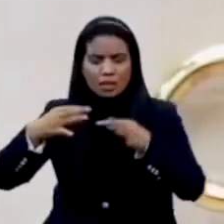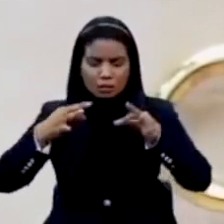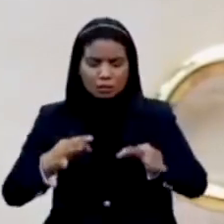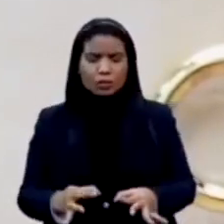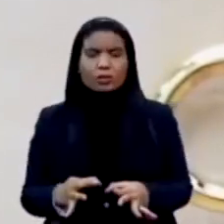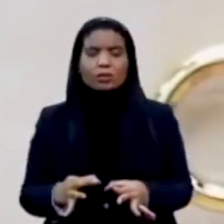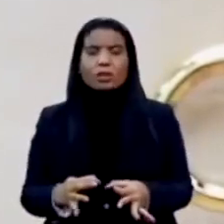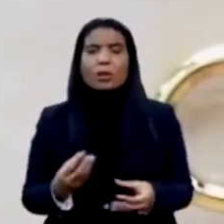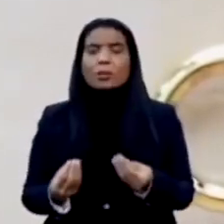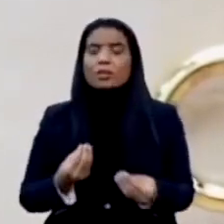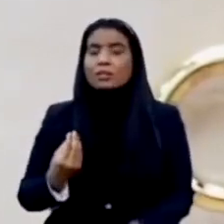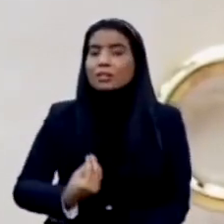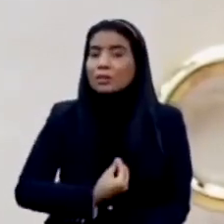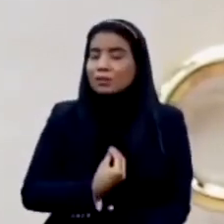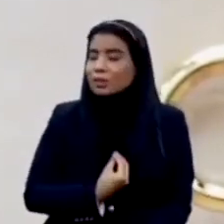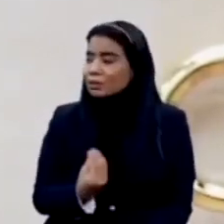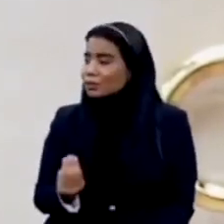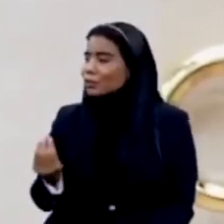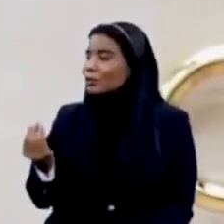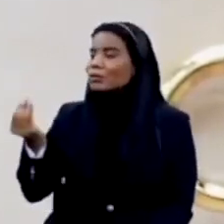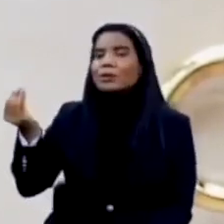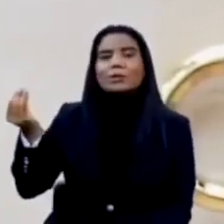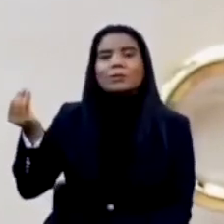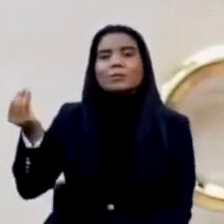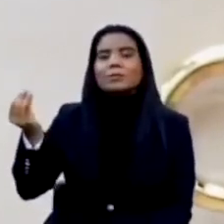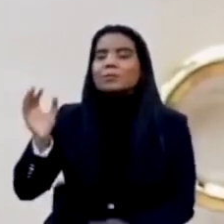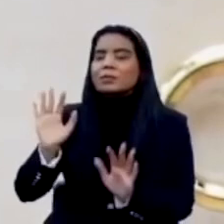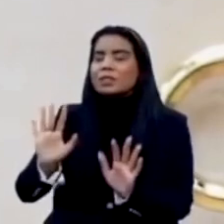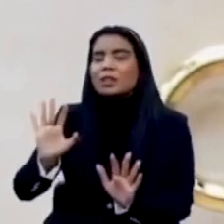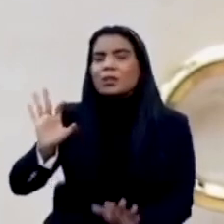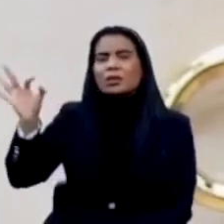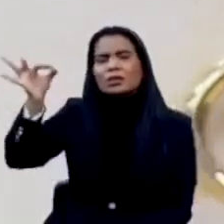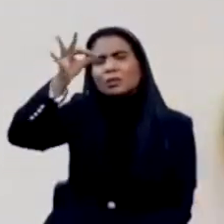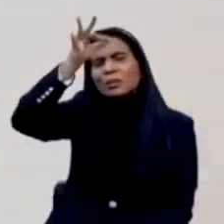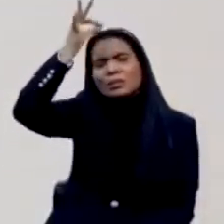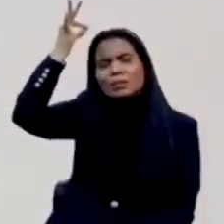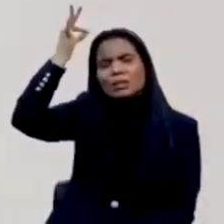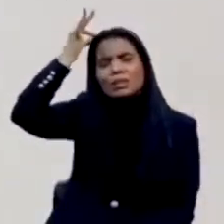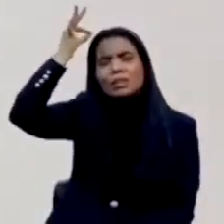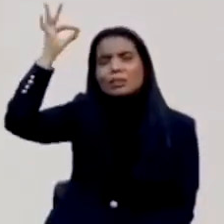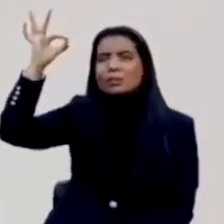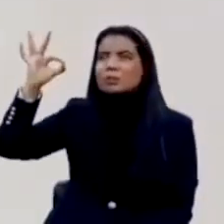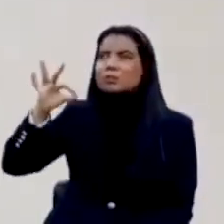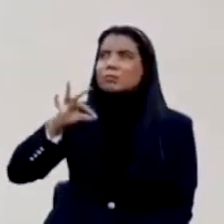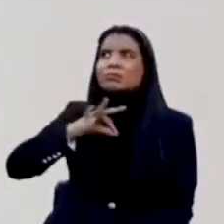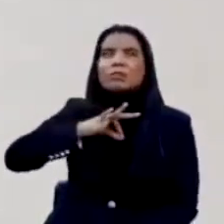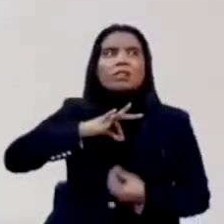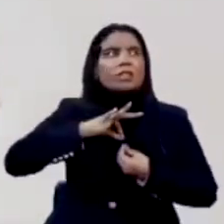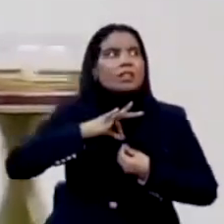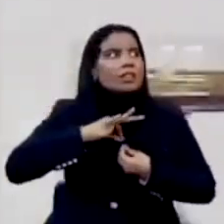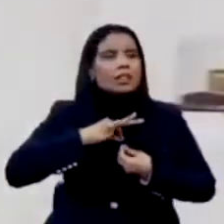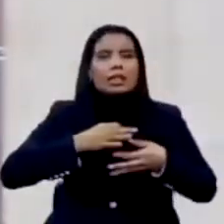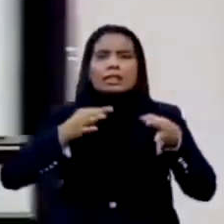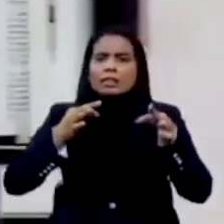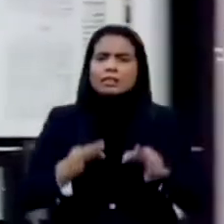entrega de nuestra vida al señor jesús el espíritu santo nos da la garantía cual